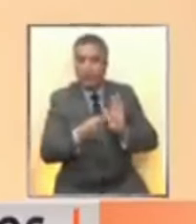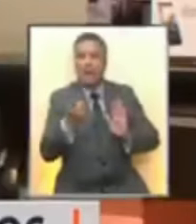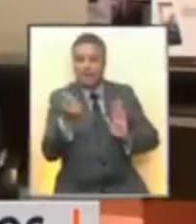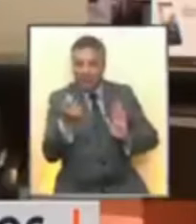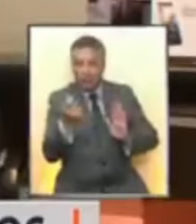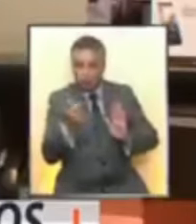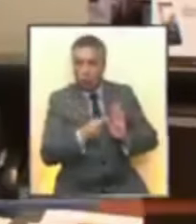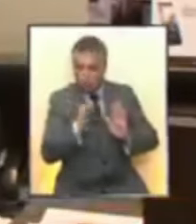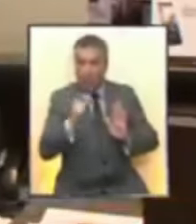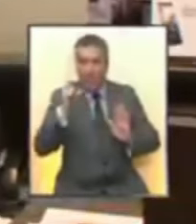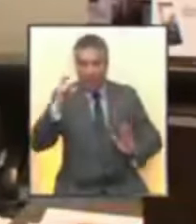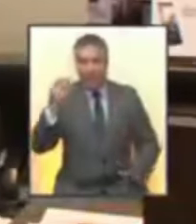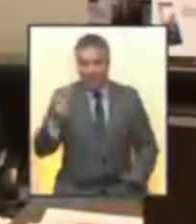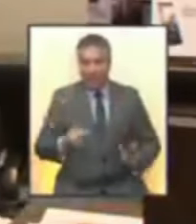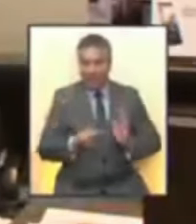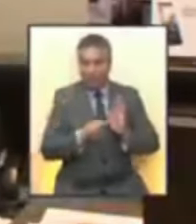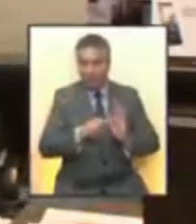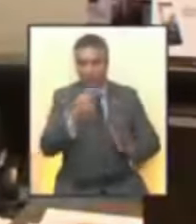calidad. Este está a